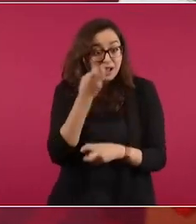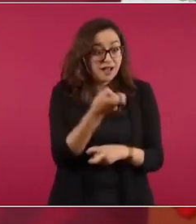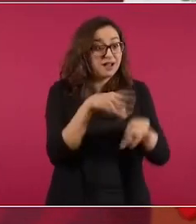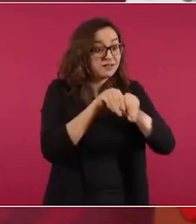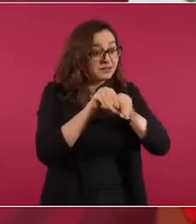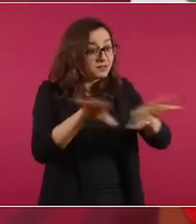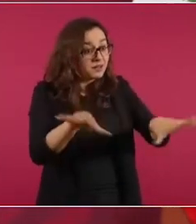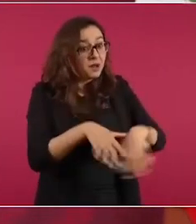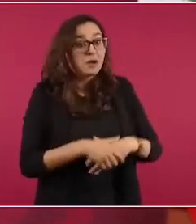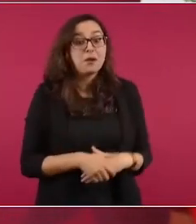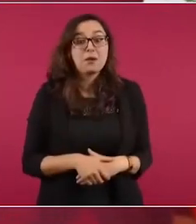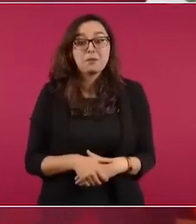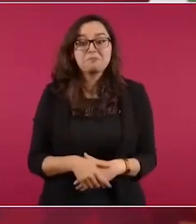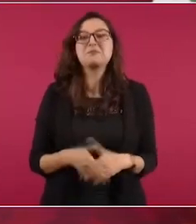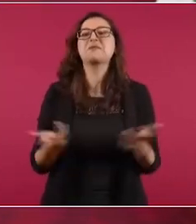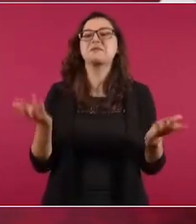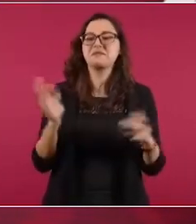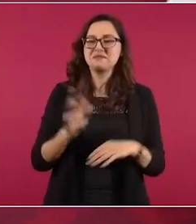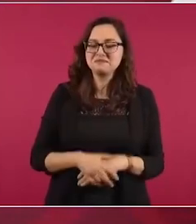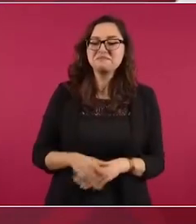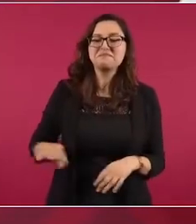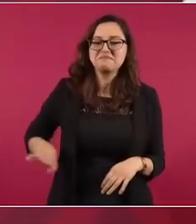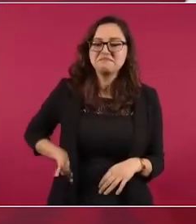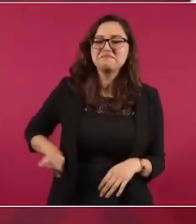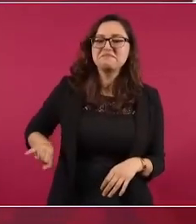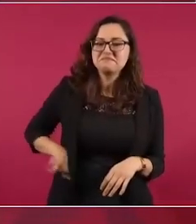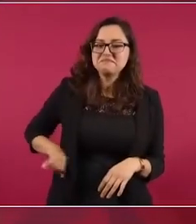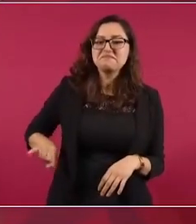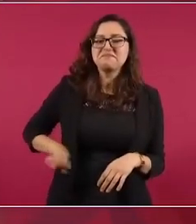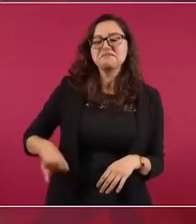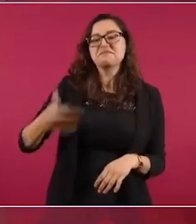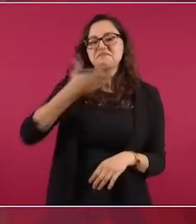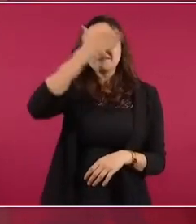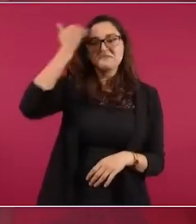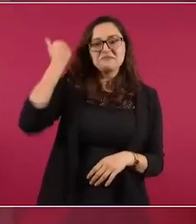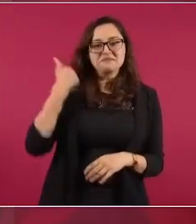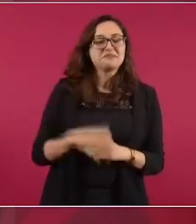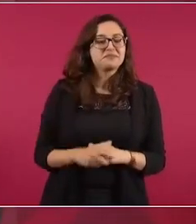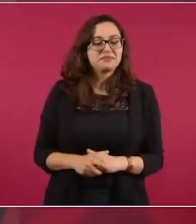del hackeo. Ah, no sabía. Sí,